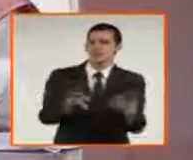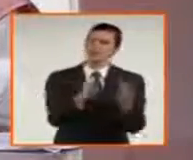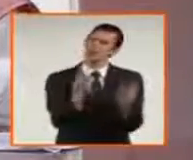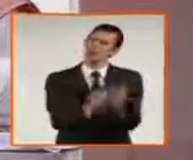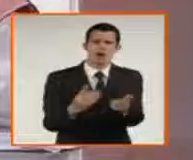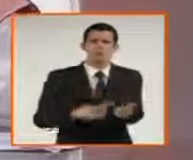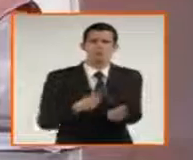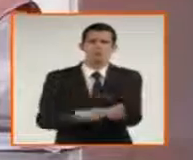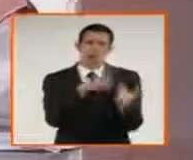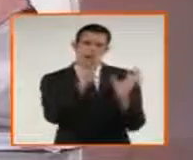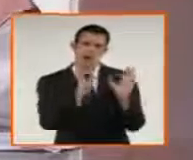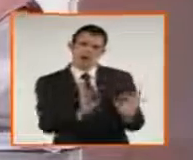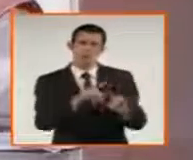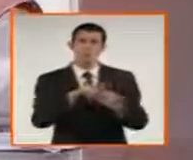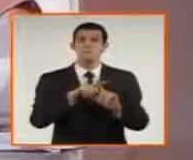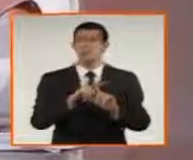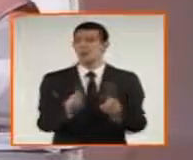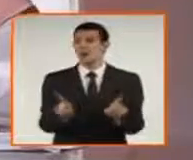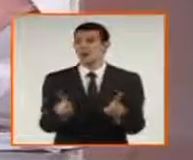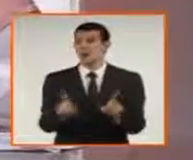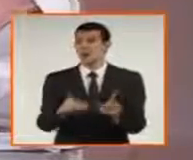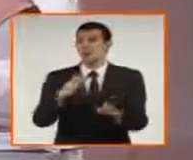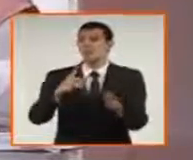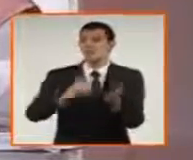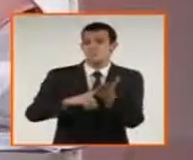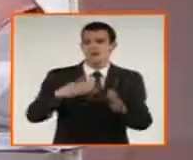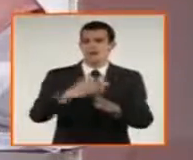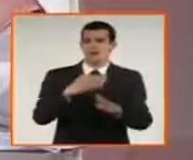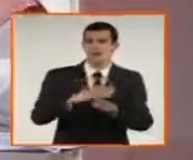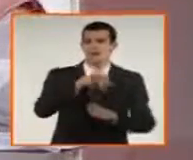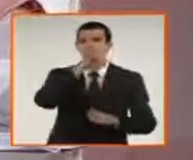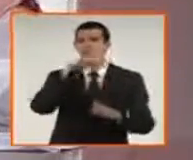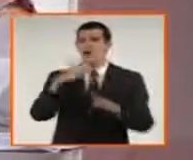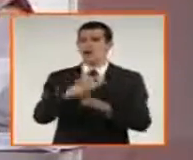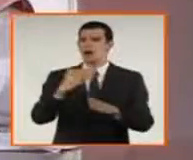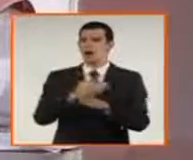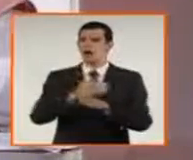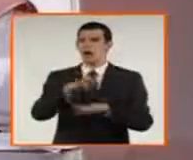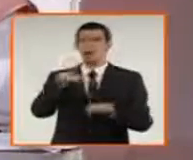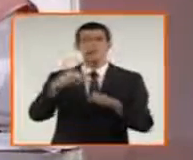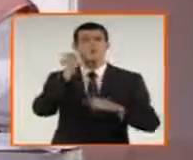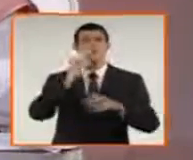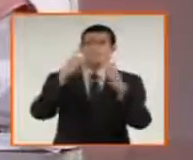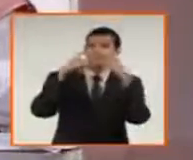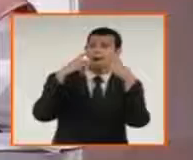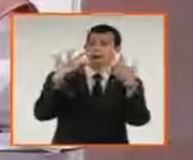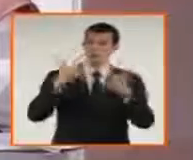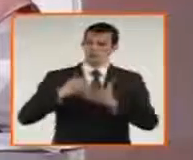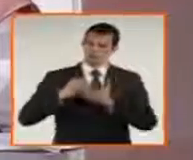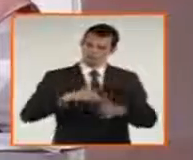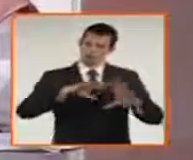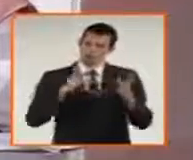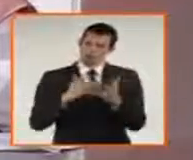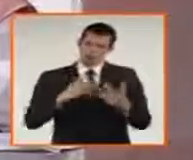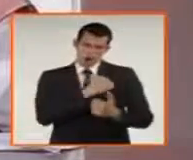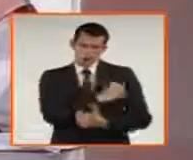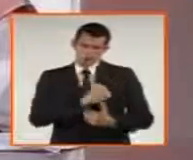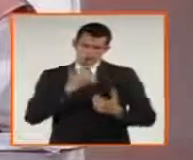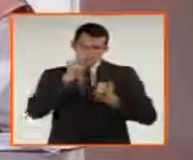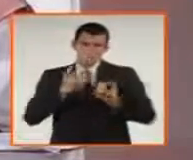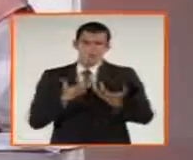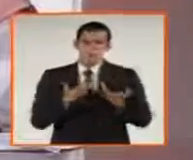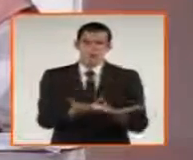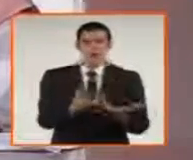sangre. Es eso lo que queremos resaltar, de qué es el reconocimiento a esta socioafectividad, porque